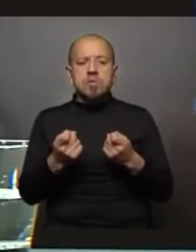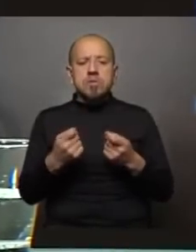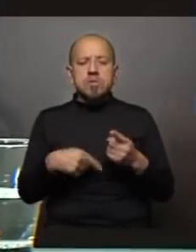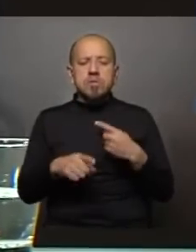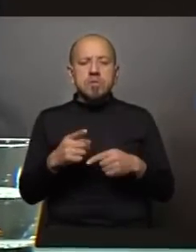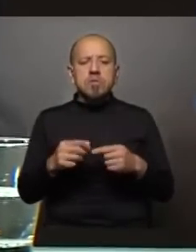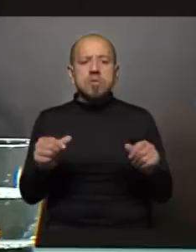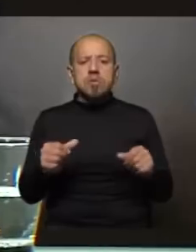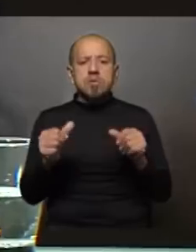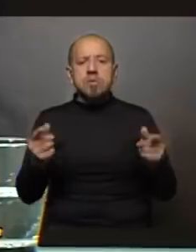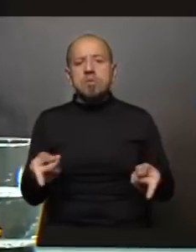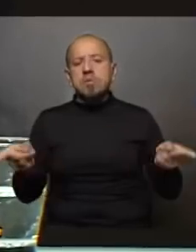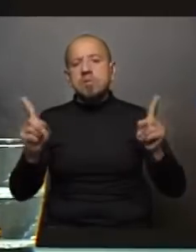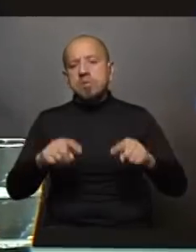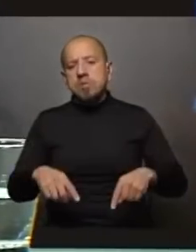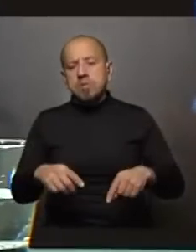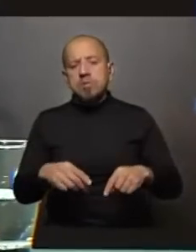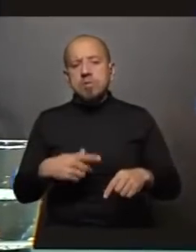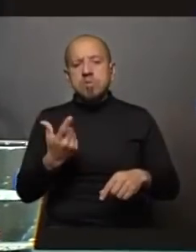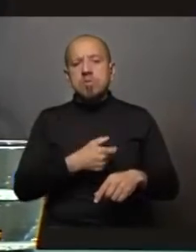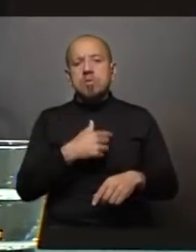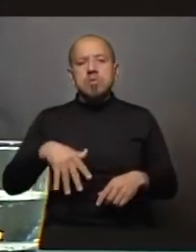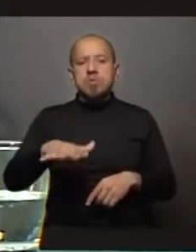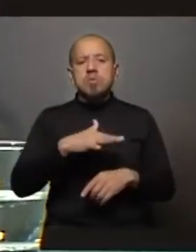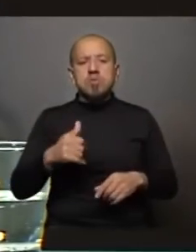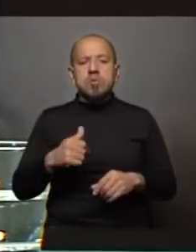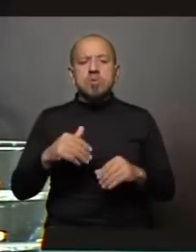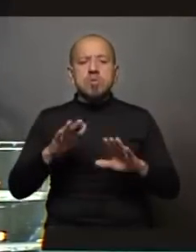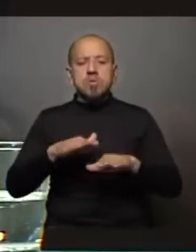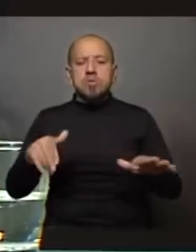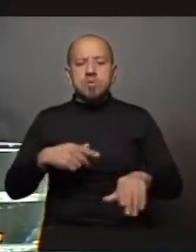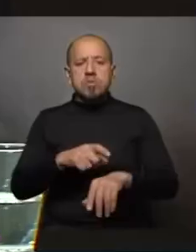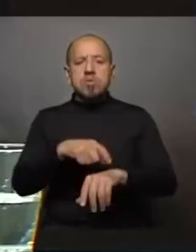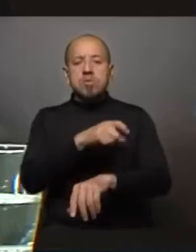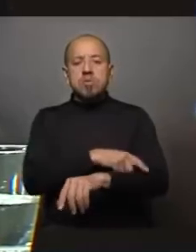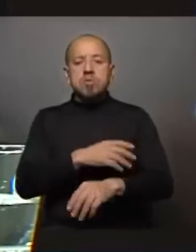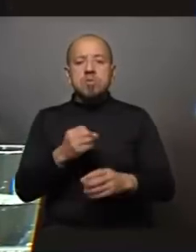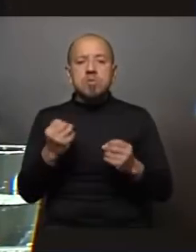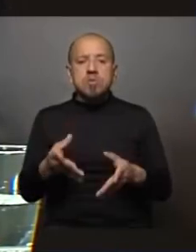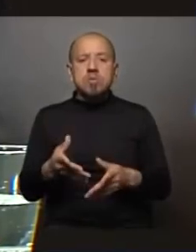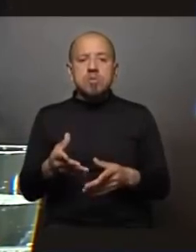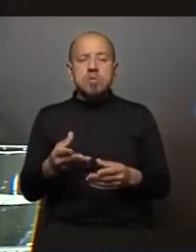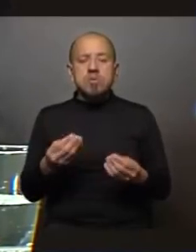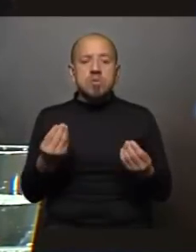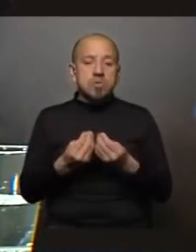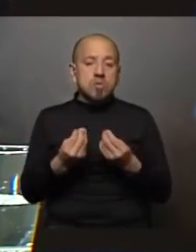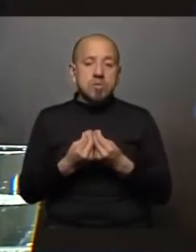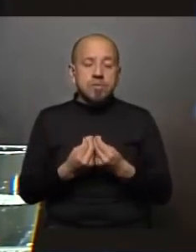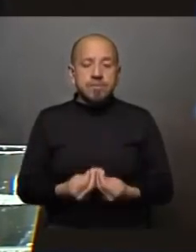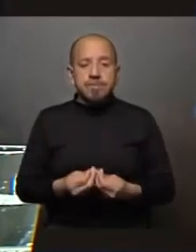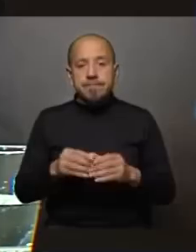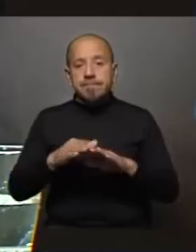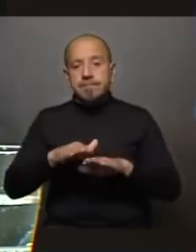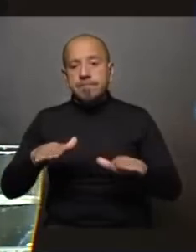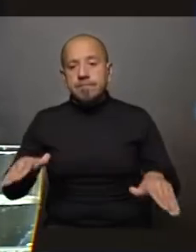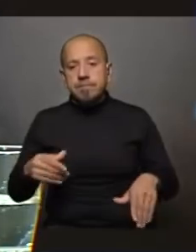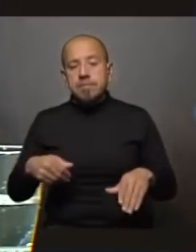reconstruir todo un tejido social que los niños O sea que las infancias No se pierdan porque lo que pasa que mucha poración los niños dejan